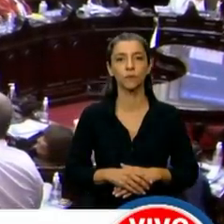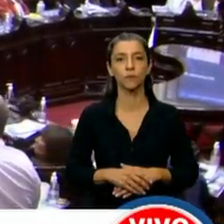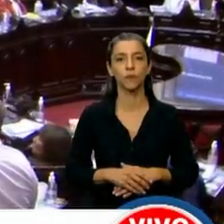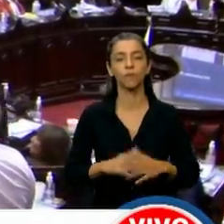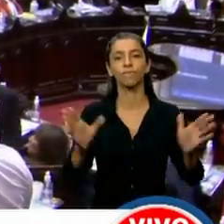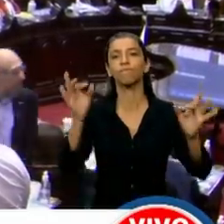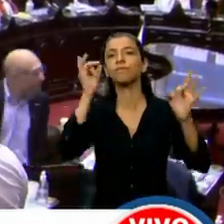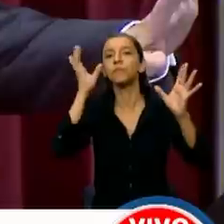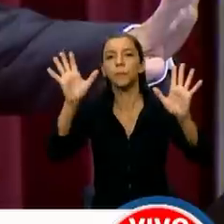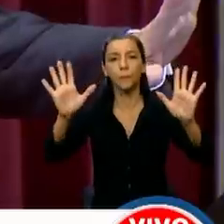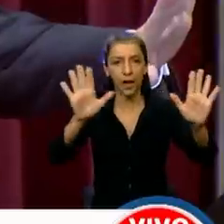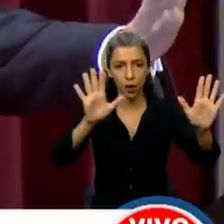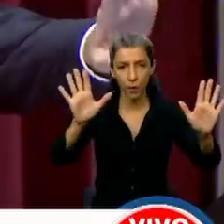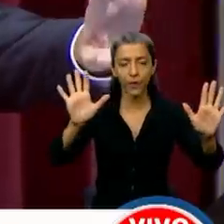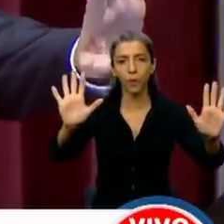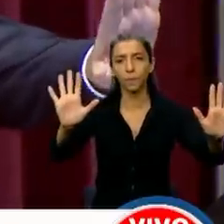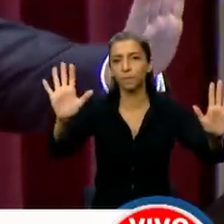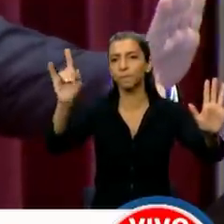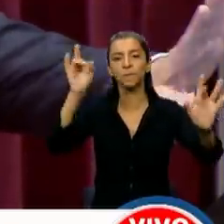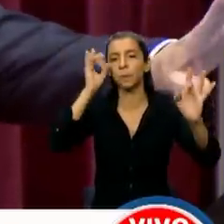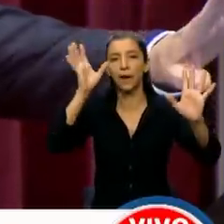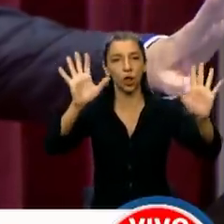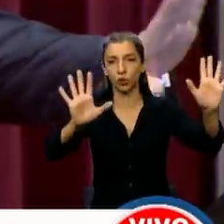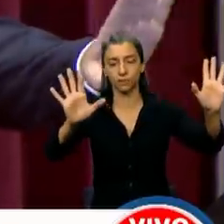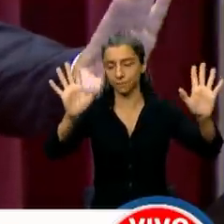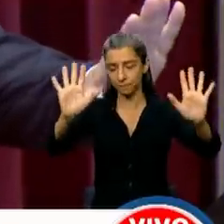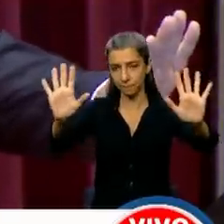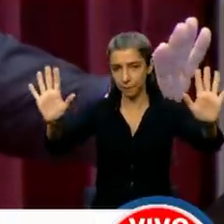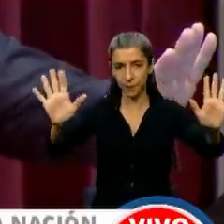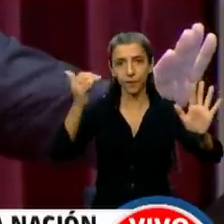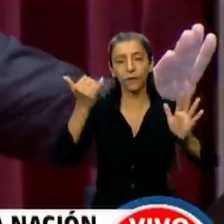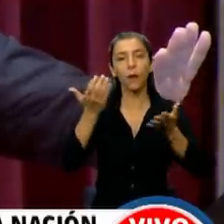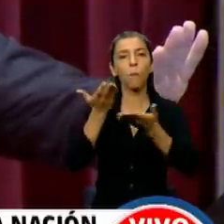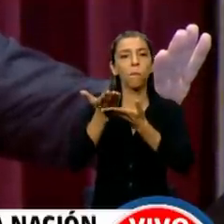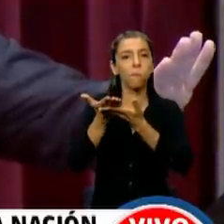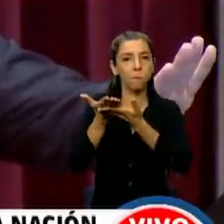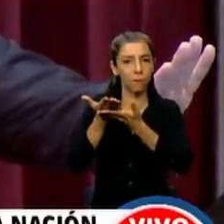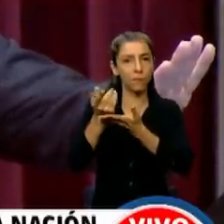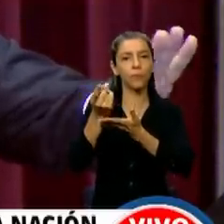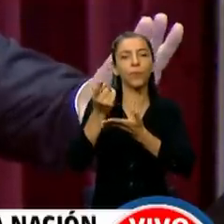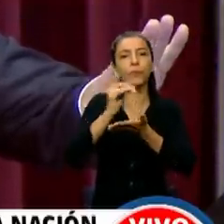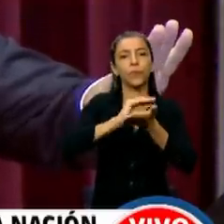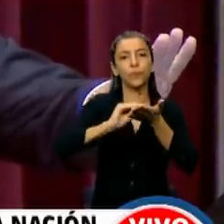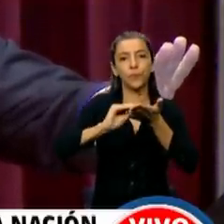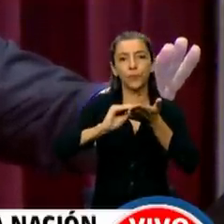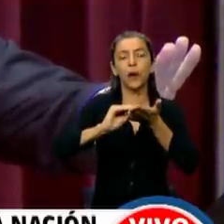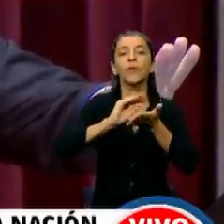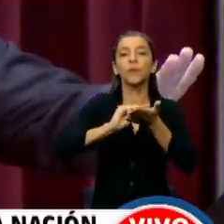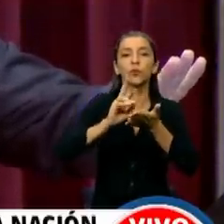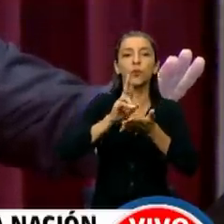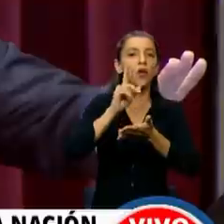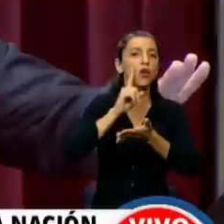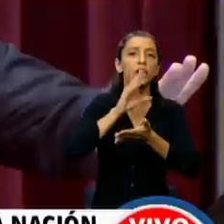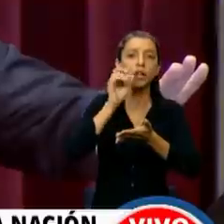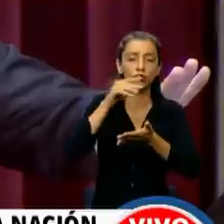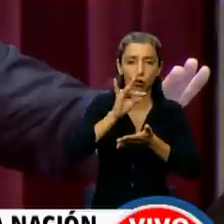perdón hay una emoción per discúlpeme hay una moción de orden del diputado ritondo que